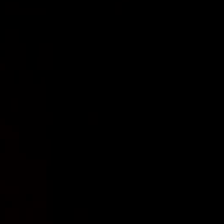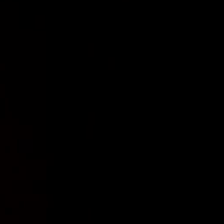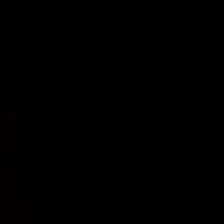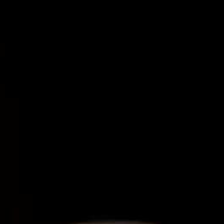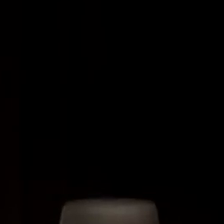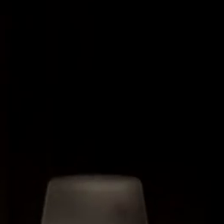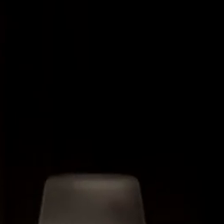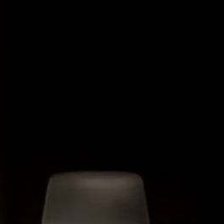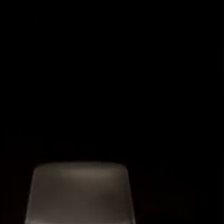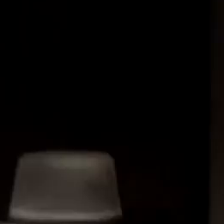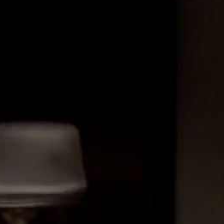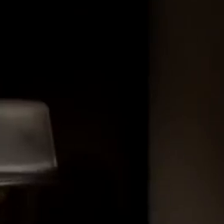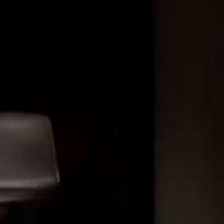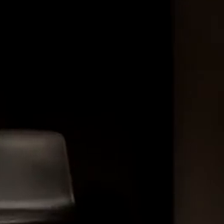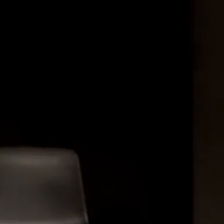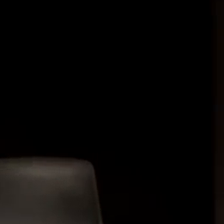de los